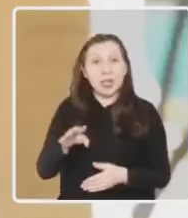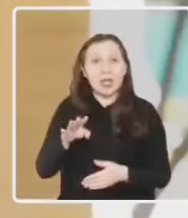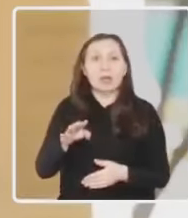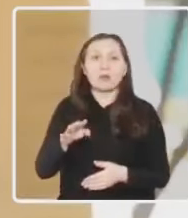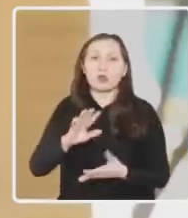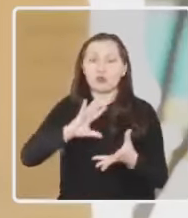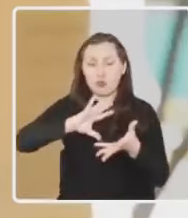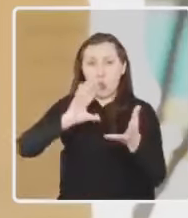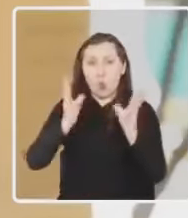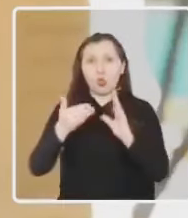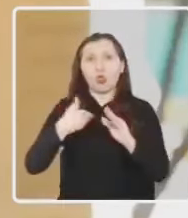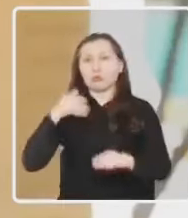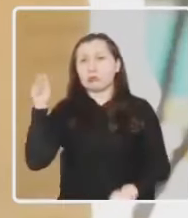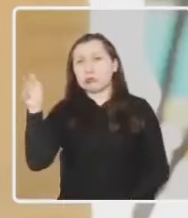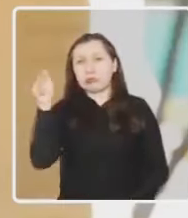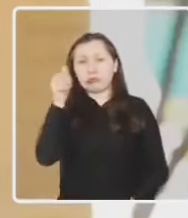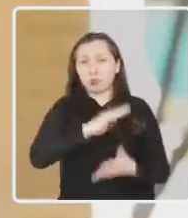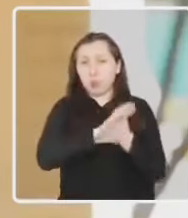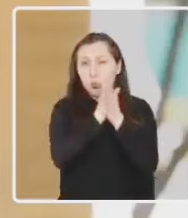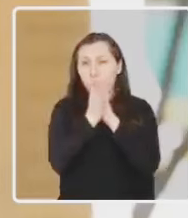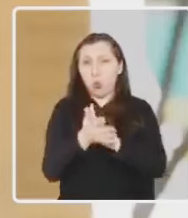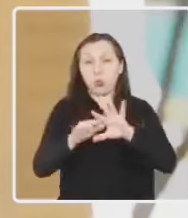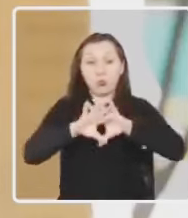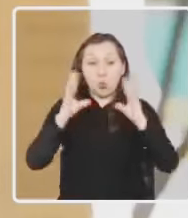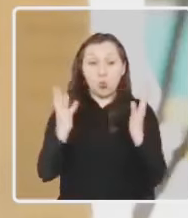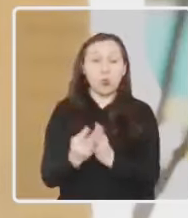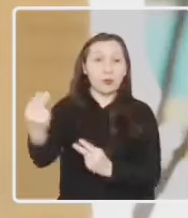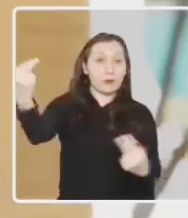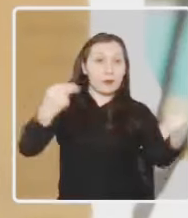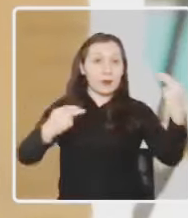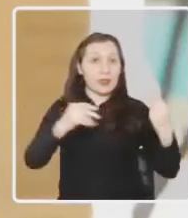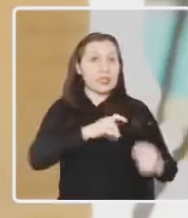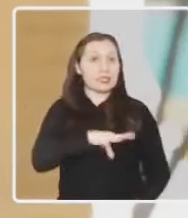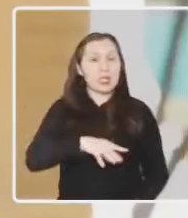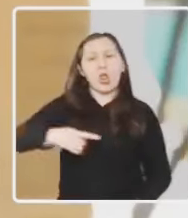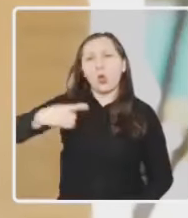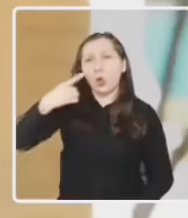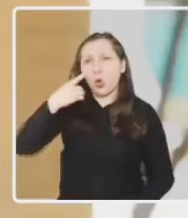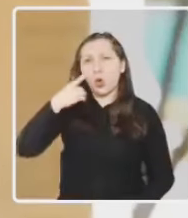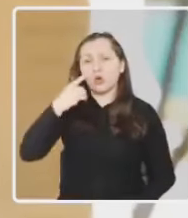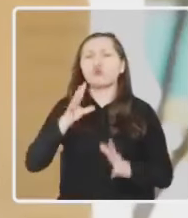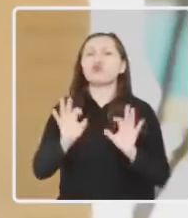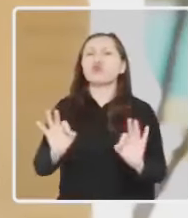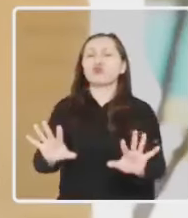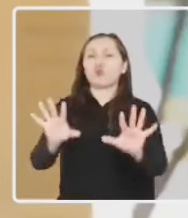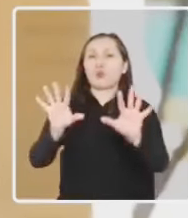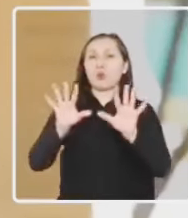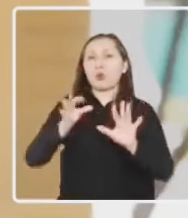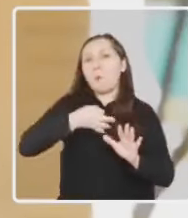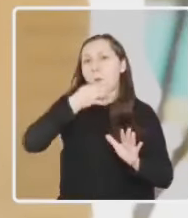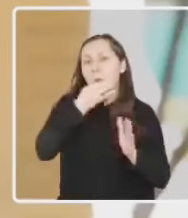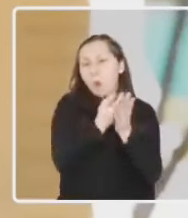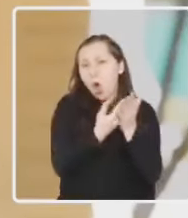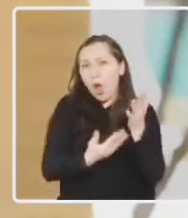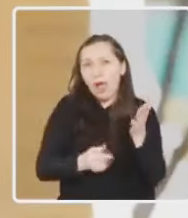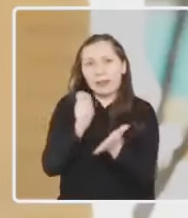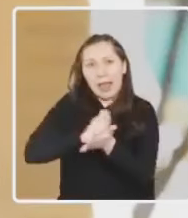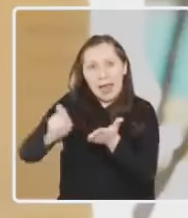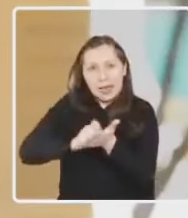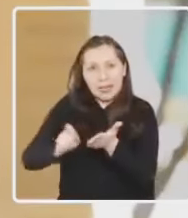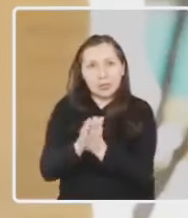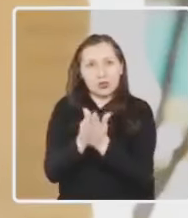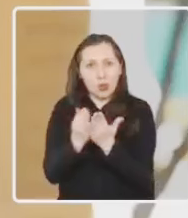mundo entero, a mí me toca viajar por todas partes, y a Chile se le conoce por sus grandes poetas, escritores